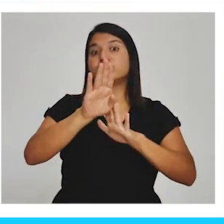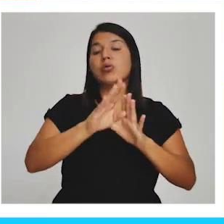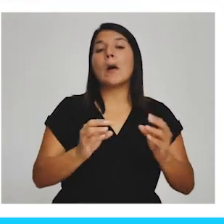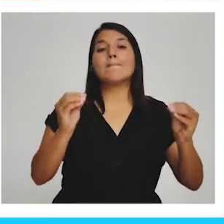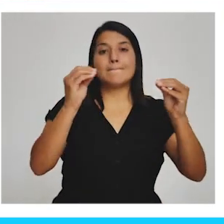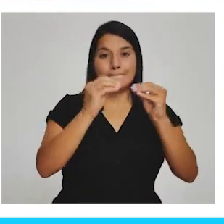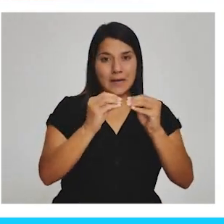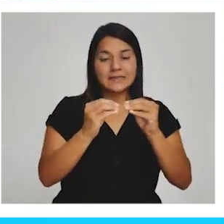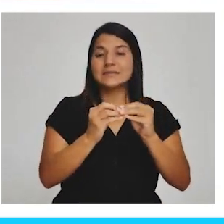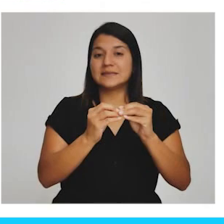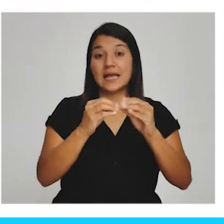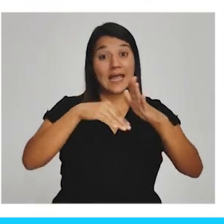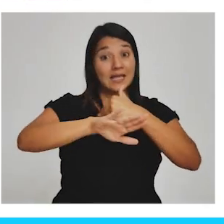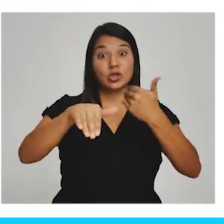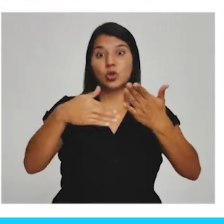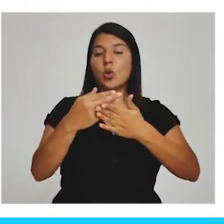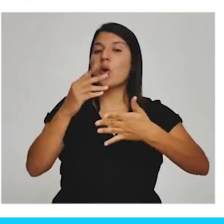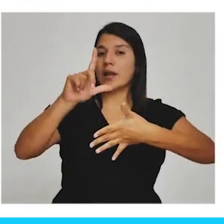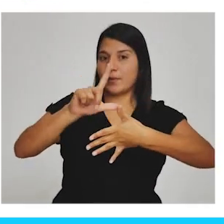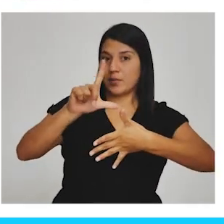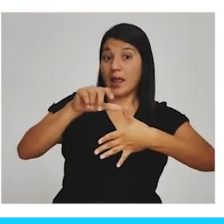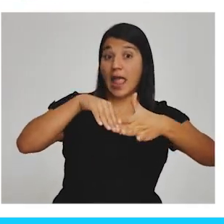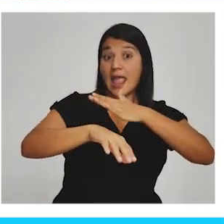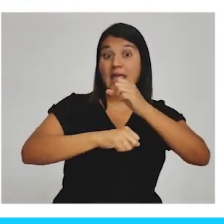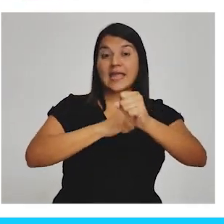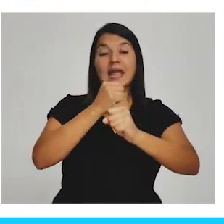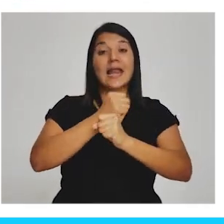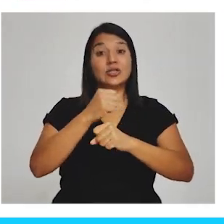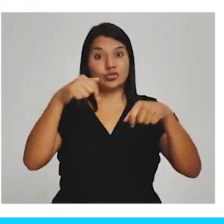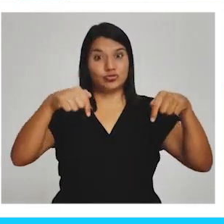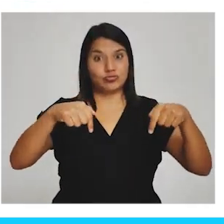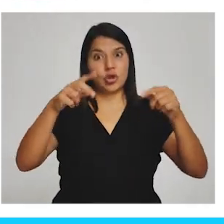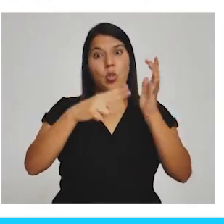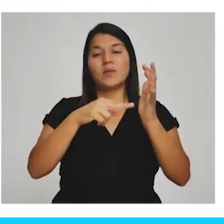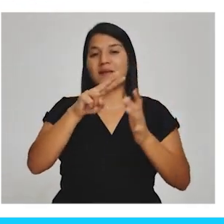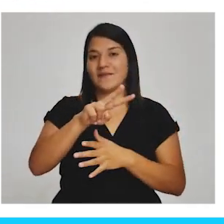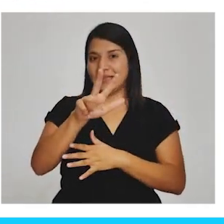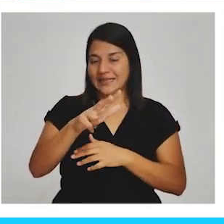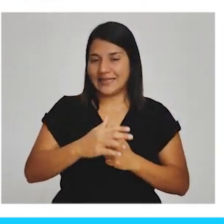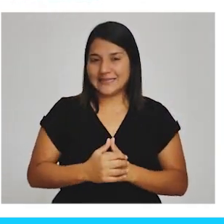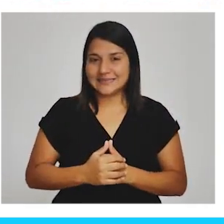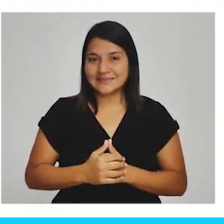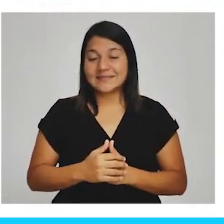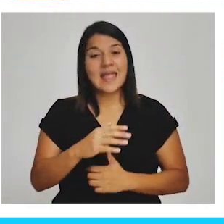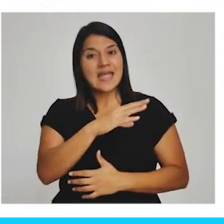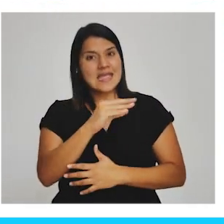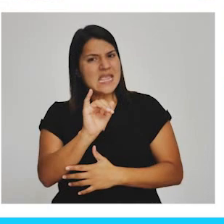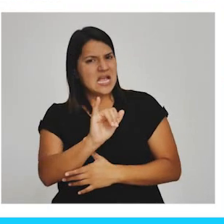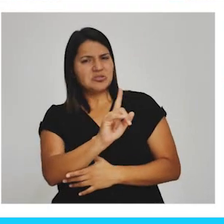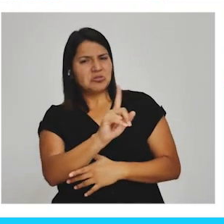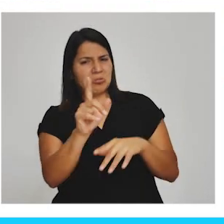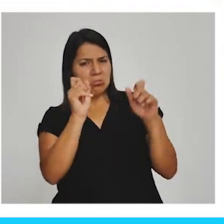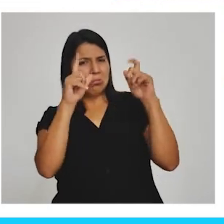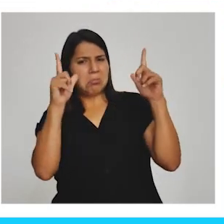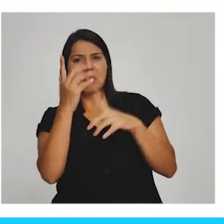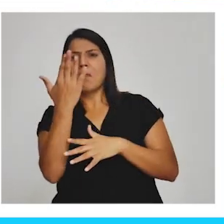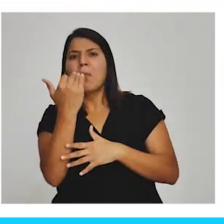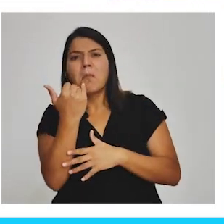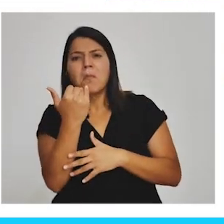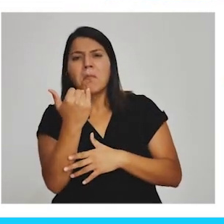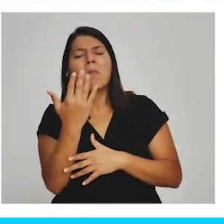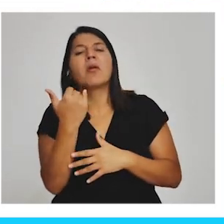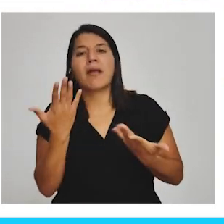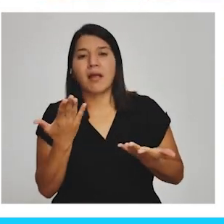toda Latinoamérica en 2023. Y es que esto no nos sorprende porque le hemos venido siguiendo